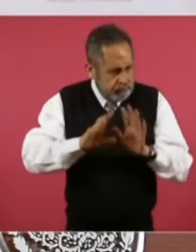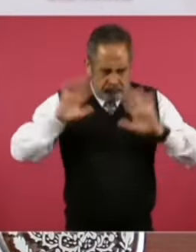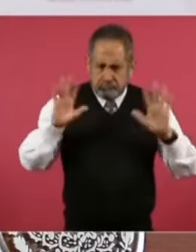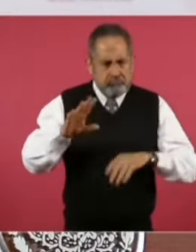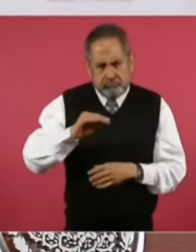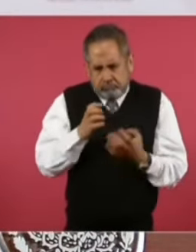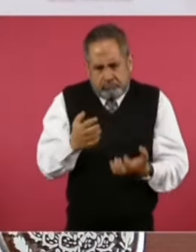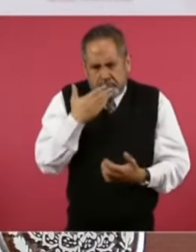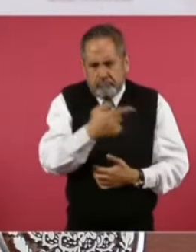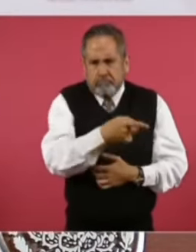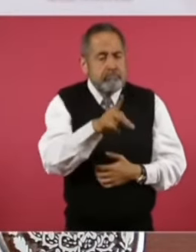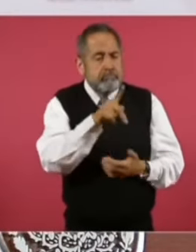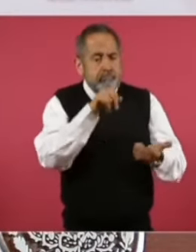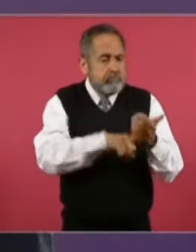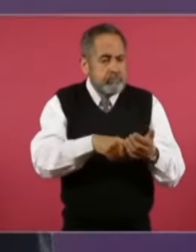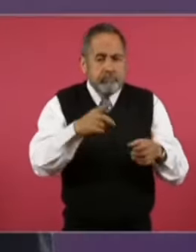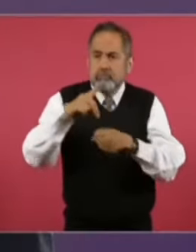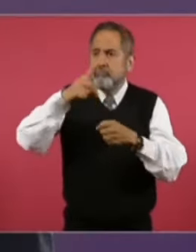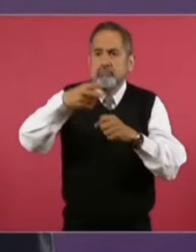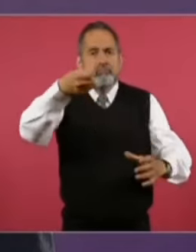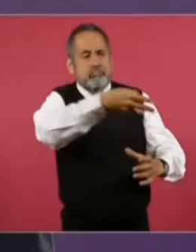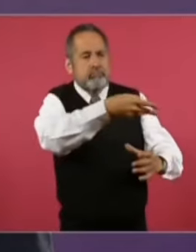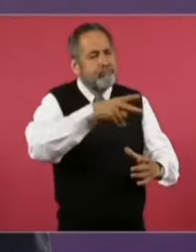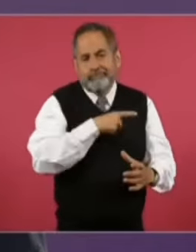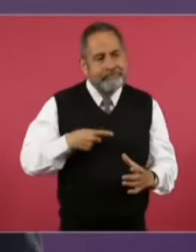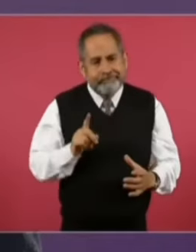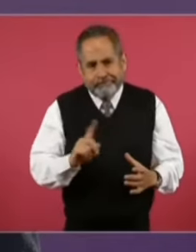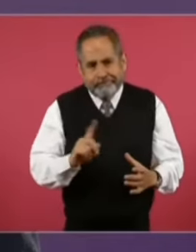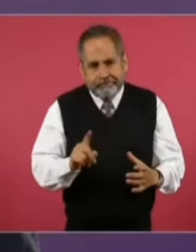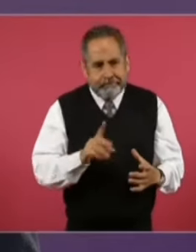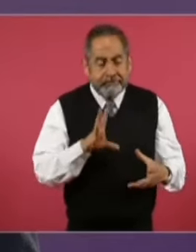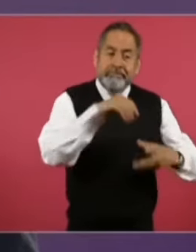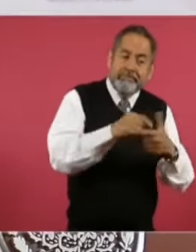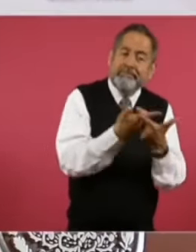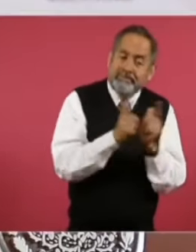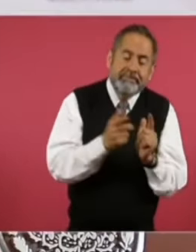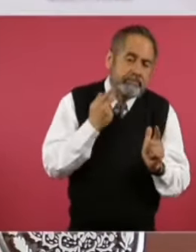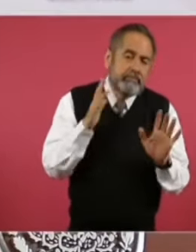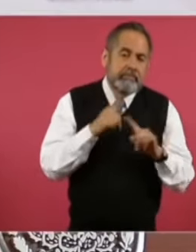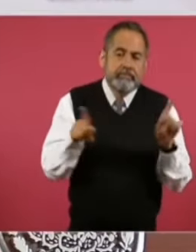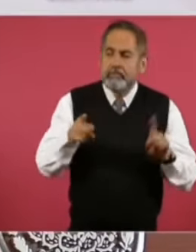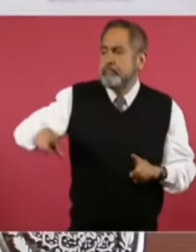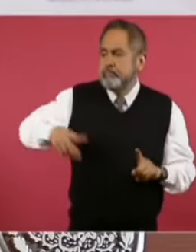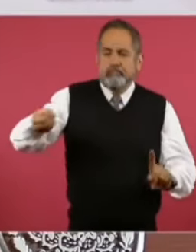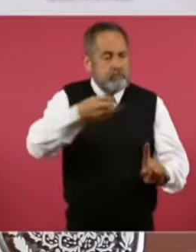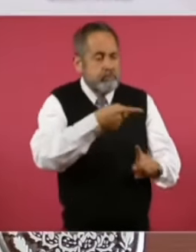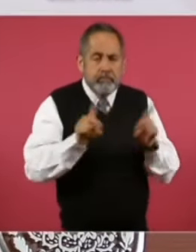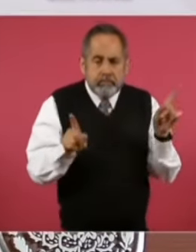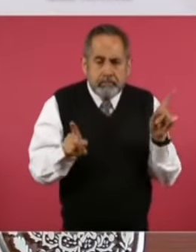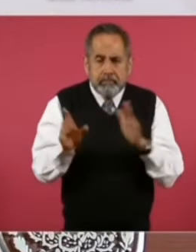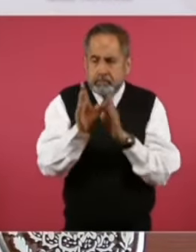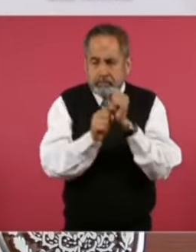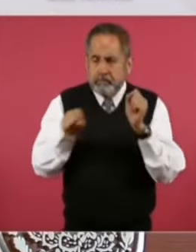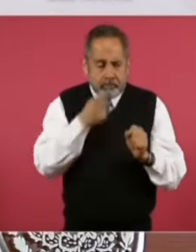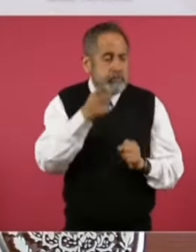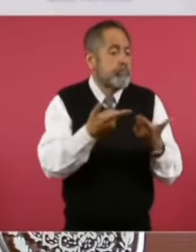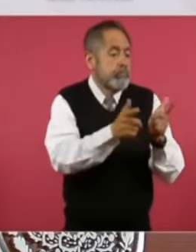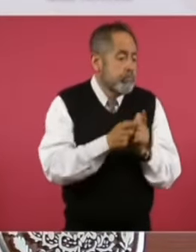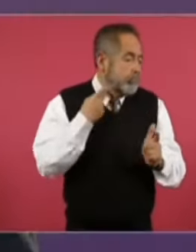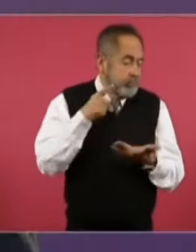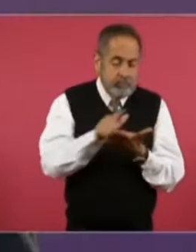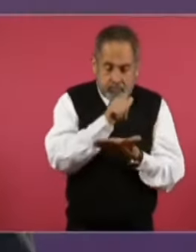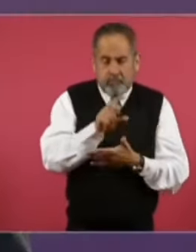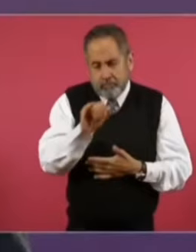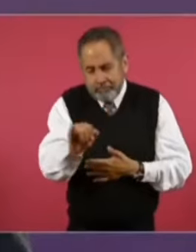alguna, ¿no? Pero sin subsidio público, a menos que hagan un partido. En ese caso sí hay subsidios públicos, pero están en la Constitución y están en la